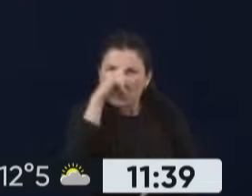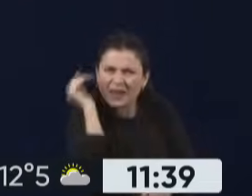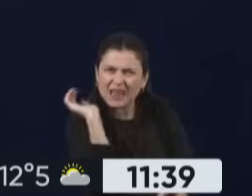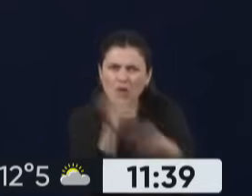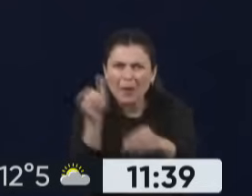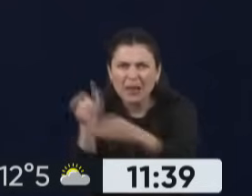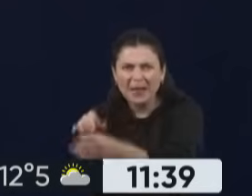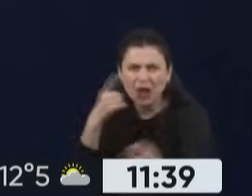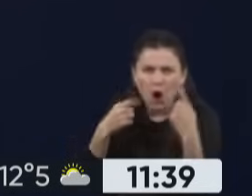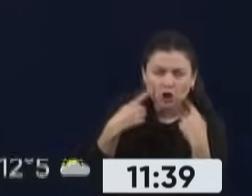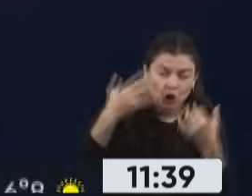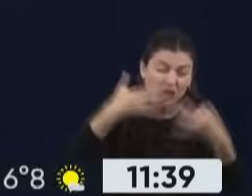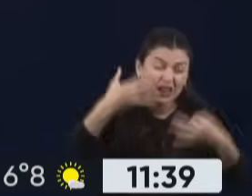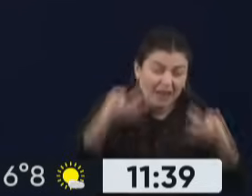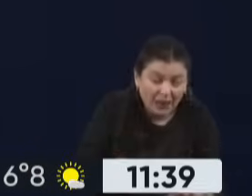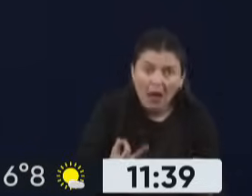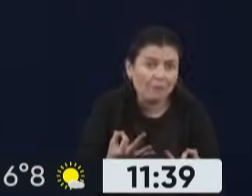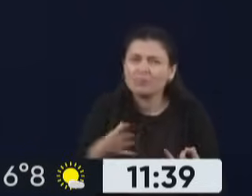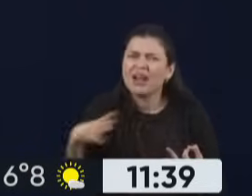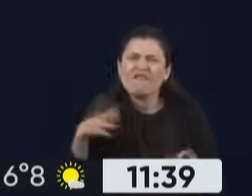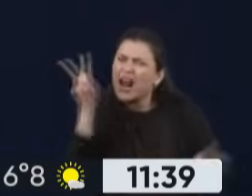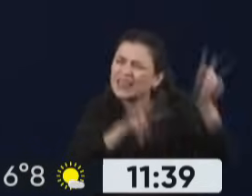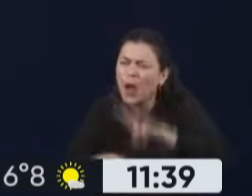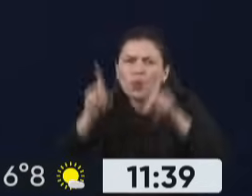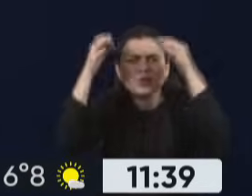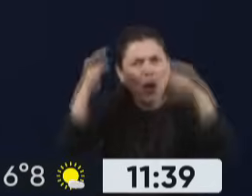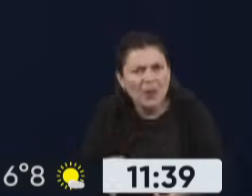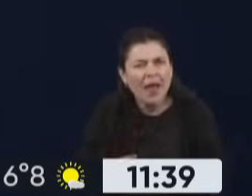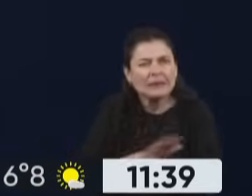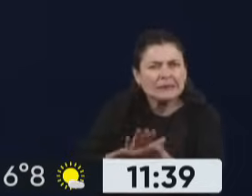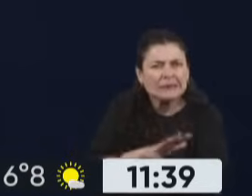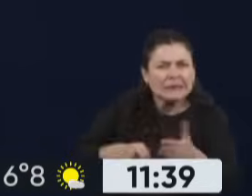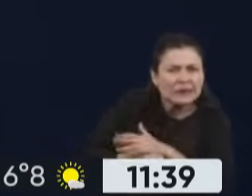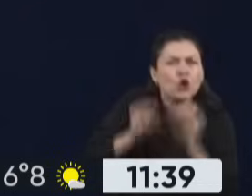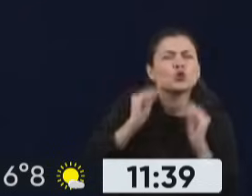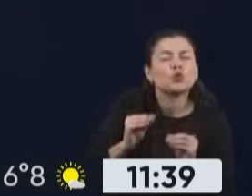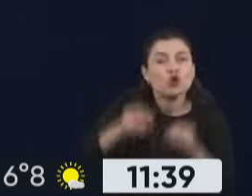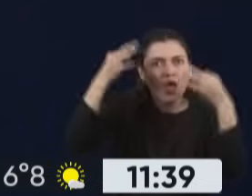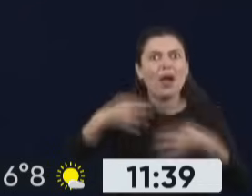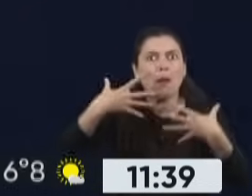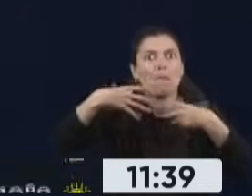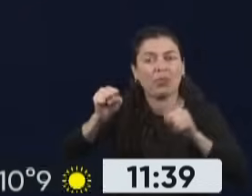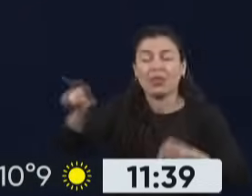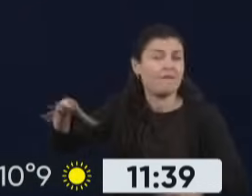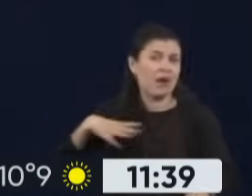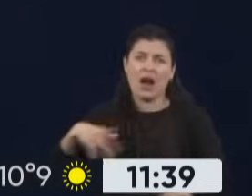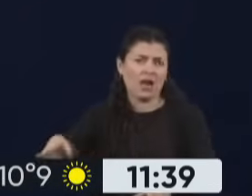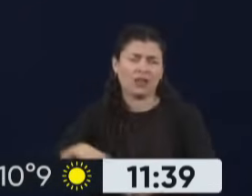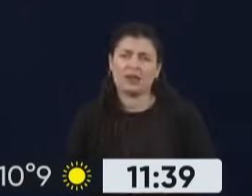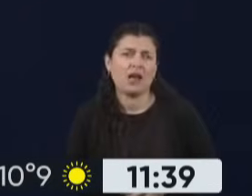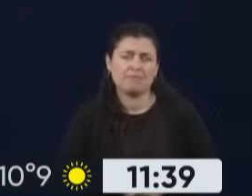actividades delictivas. La política trató a los argentinos de bien como criminales y como resultado de esta pésima estrategia,